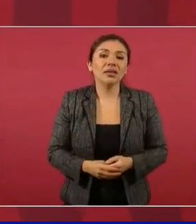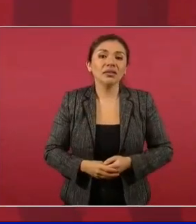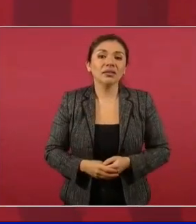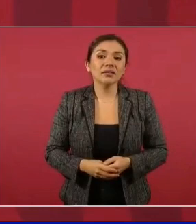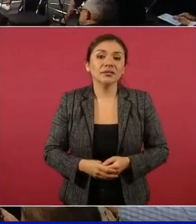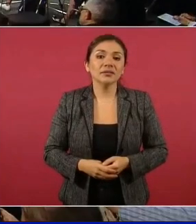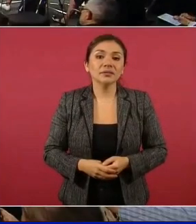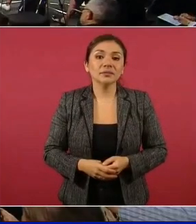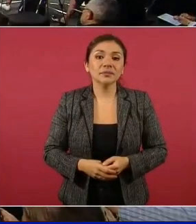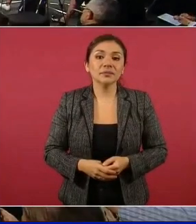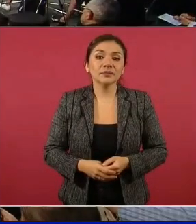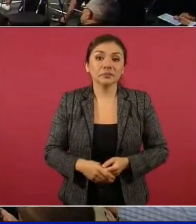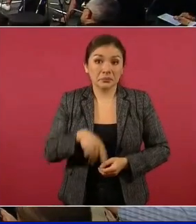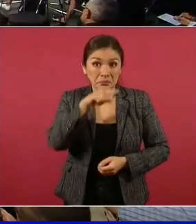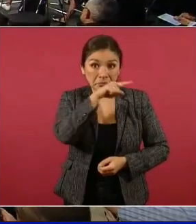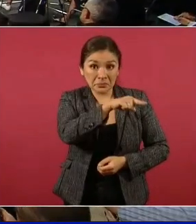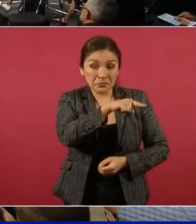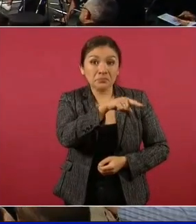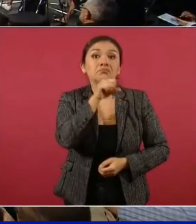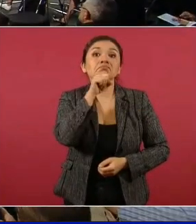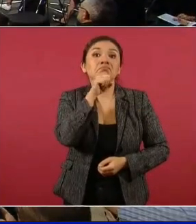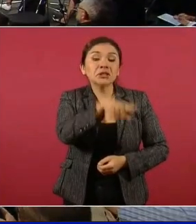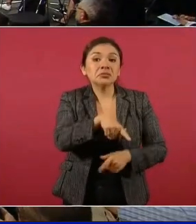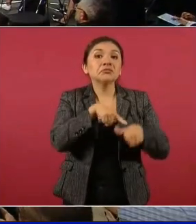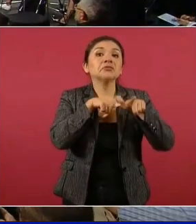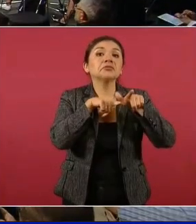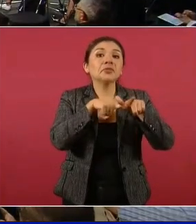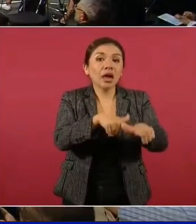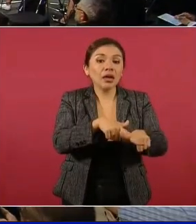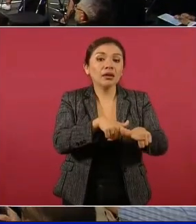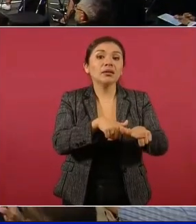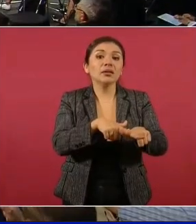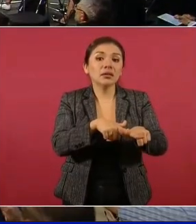y ahí sigue